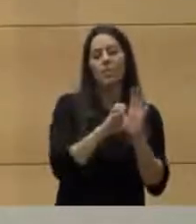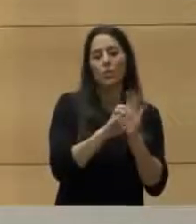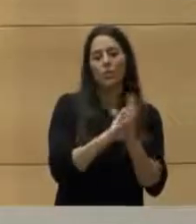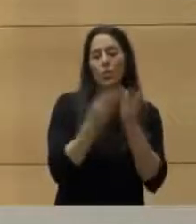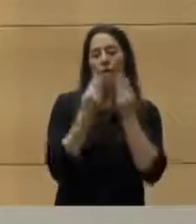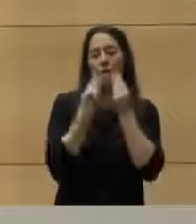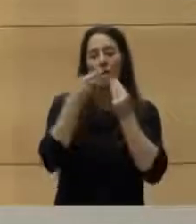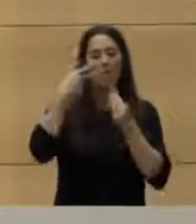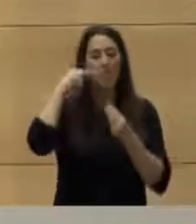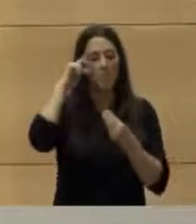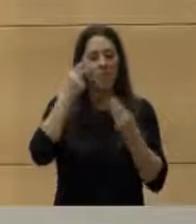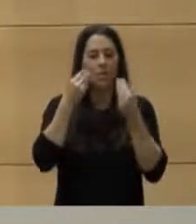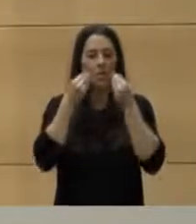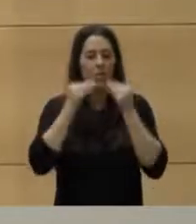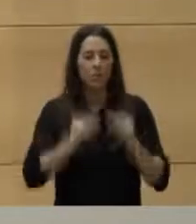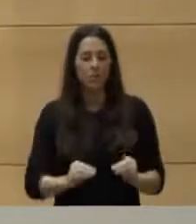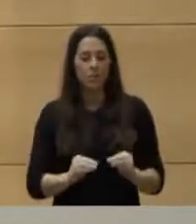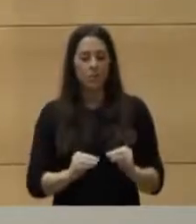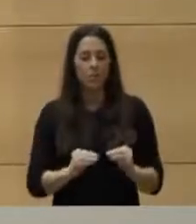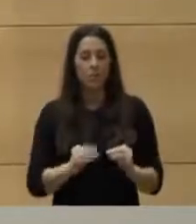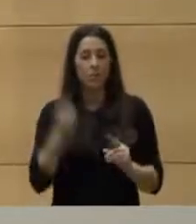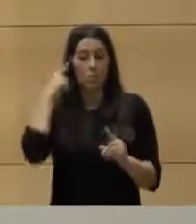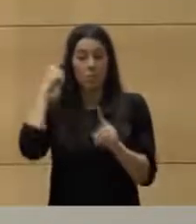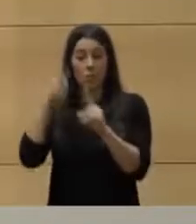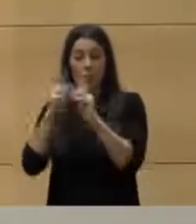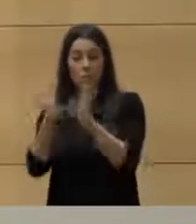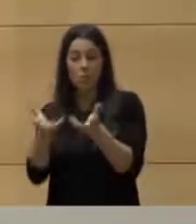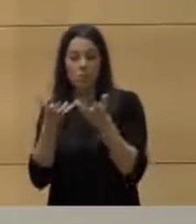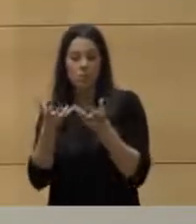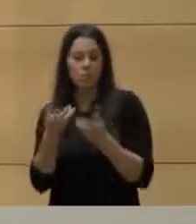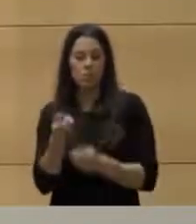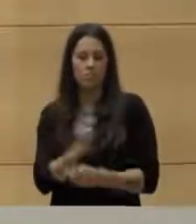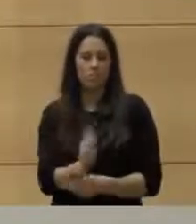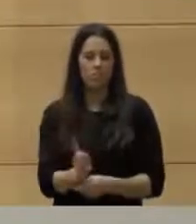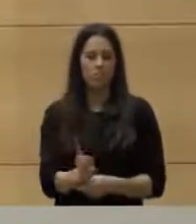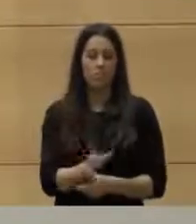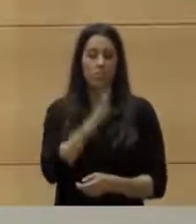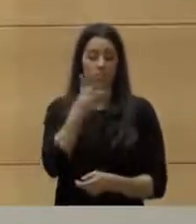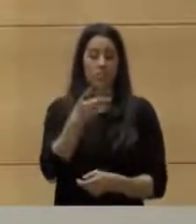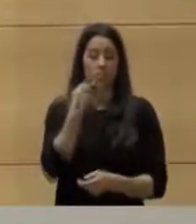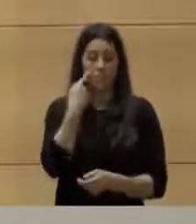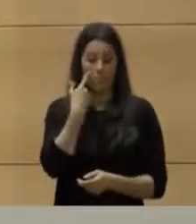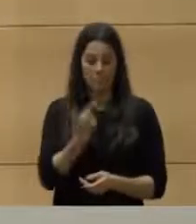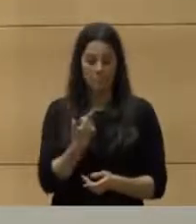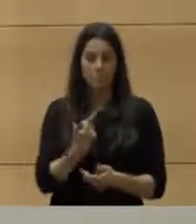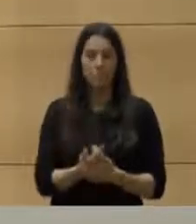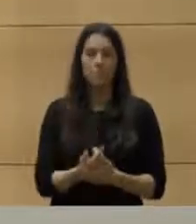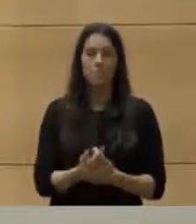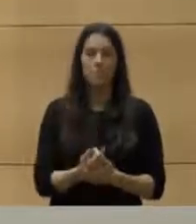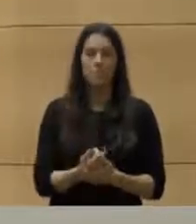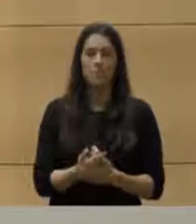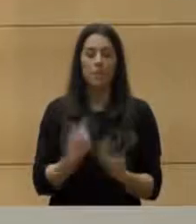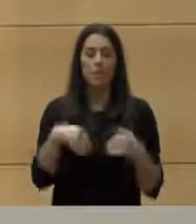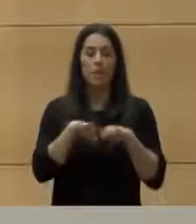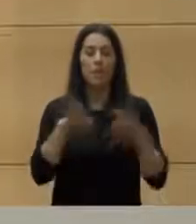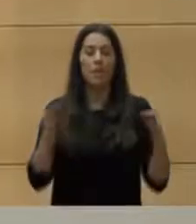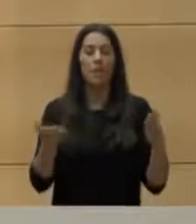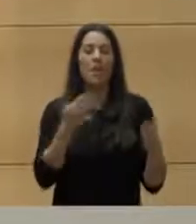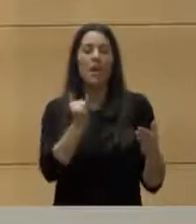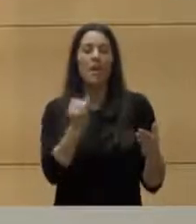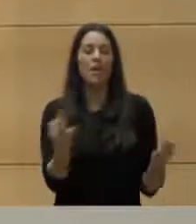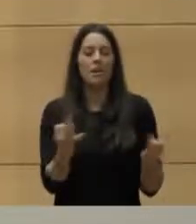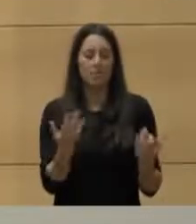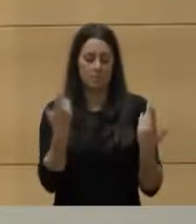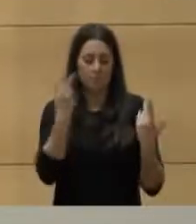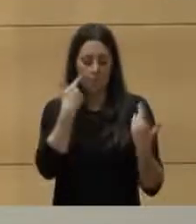historiadores, no vamos a llegar a ninguna parte. Porque fíjense lo que tenemos en lo alto de la mesa.